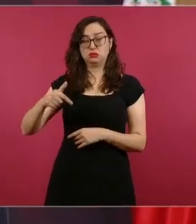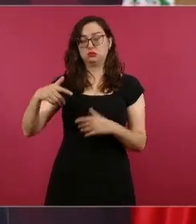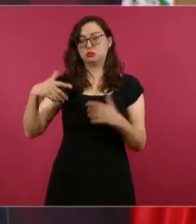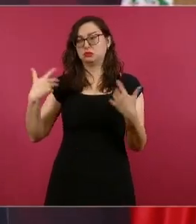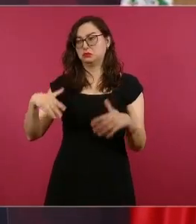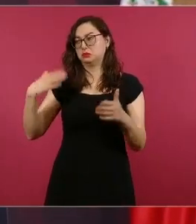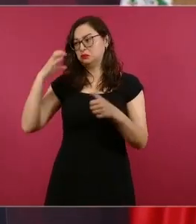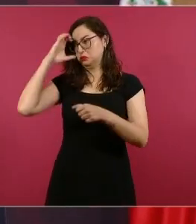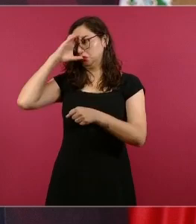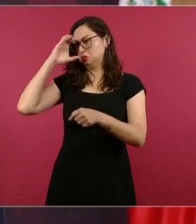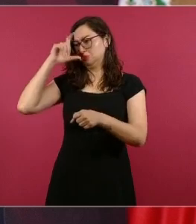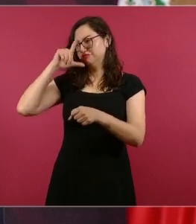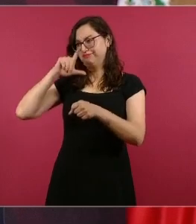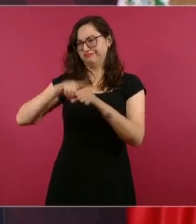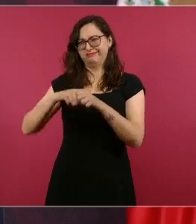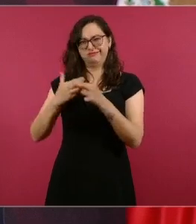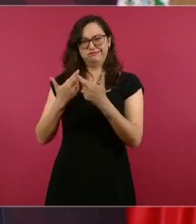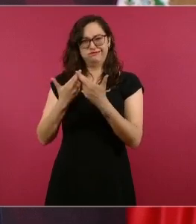espléndidas,